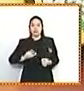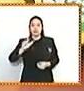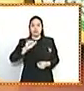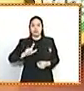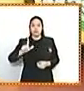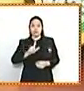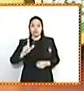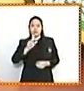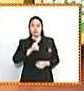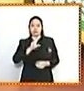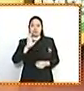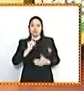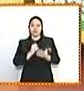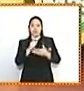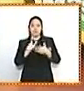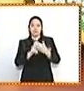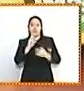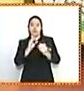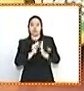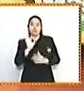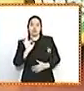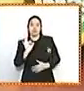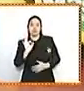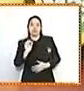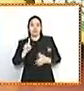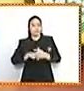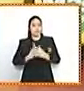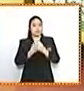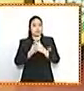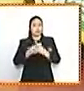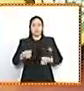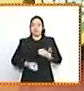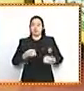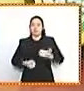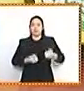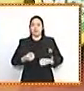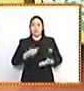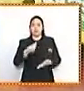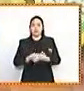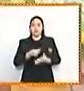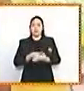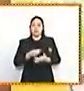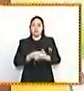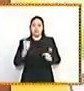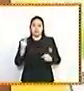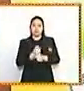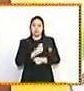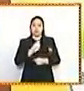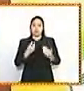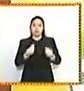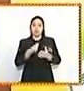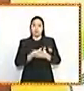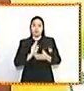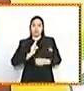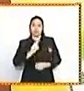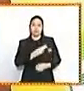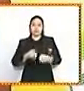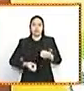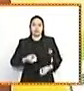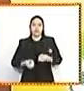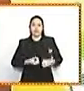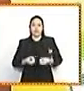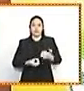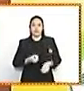lunes 29 de julio del 2019. Iniciamos este sorteo ganando mucho dinero con nuestros juegos. En estos momentos